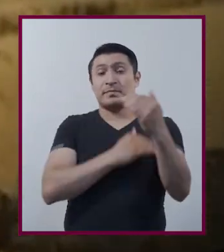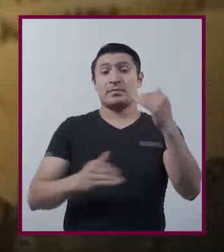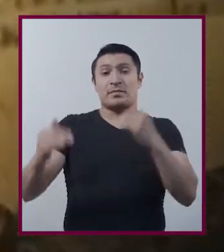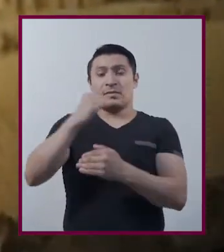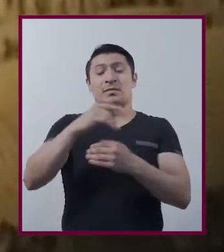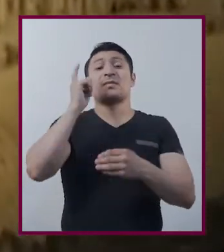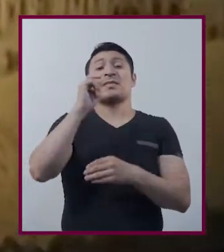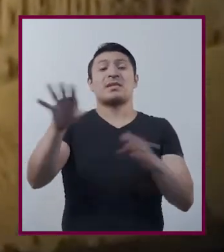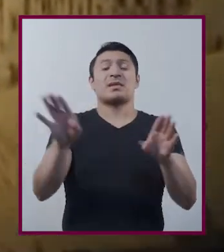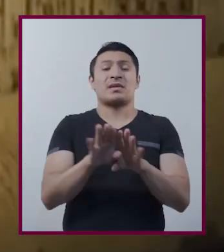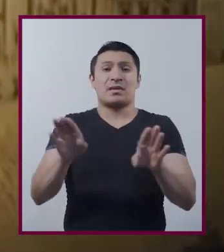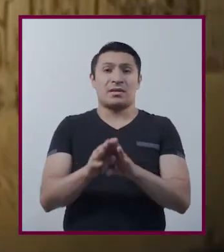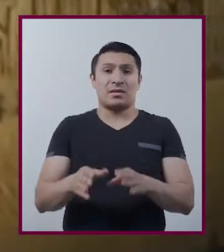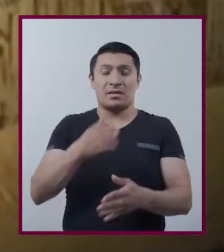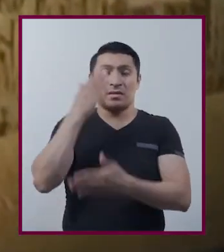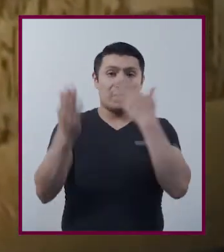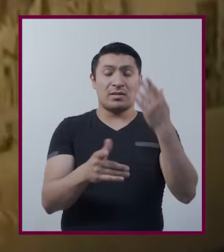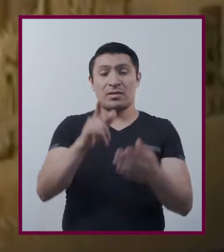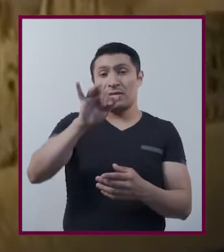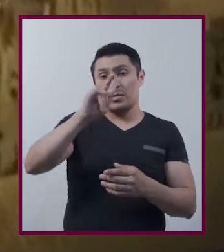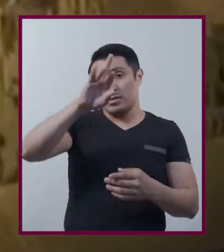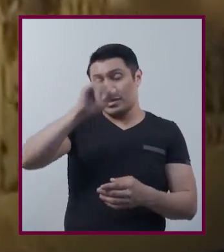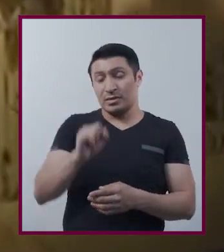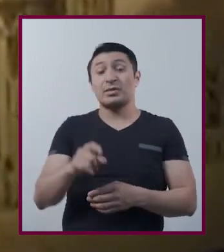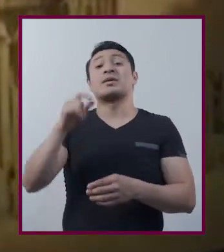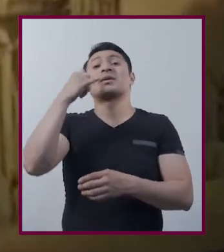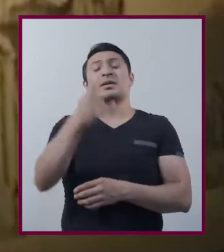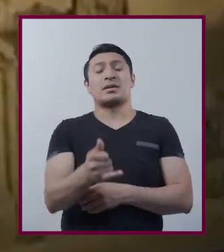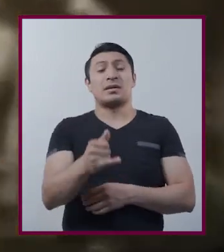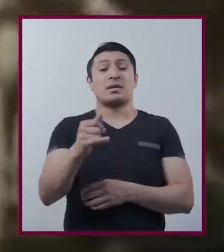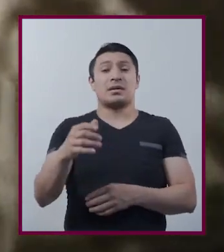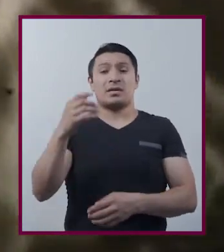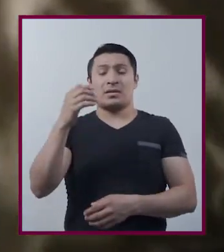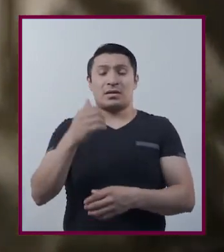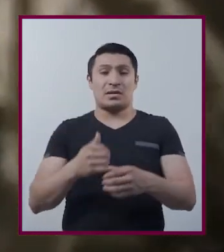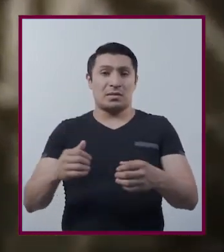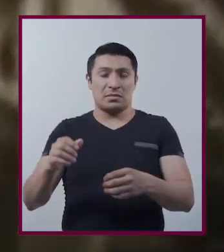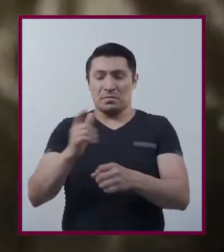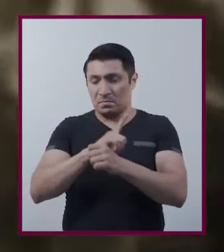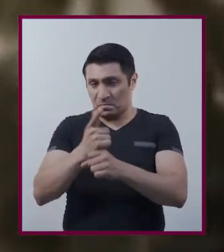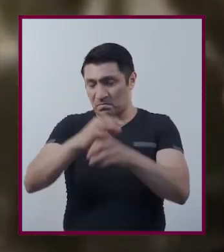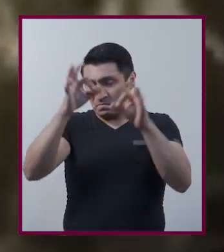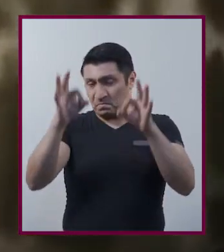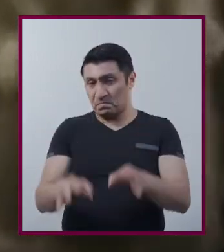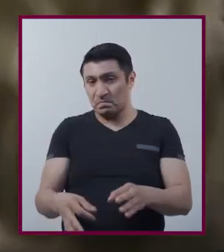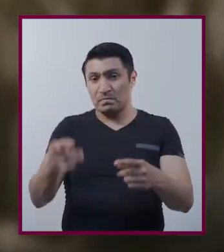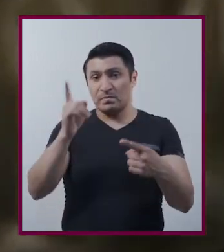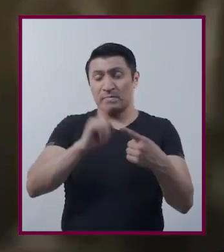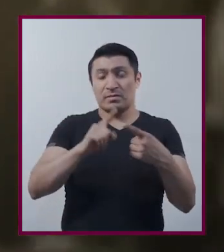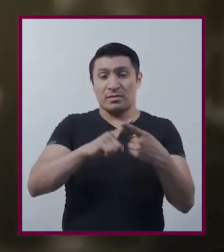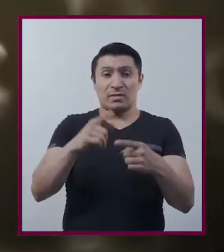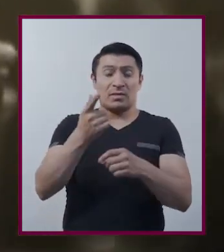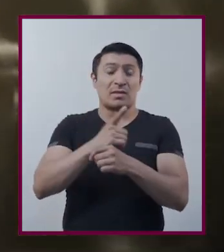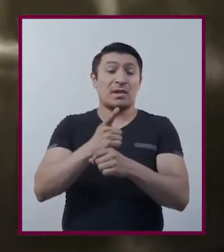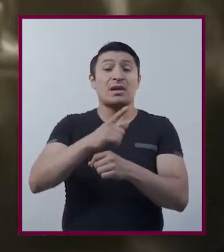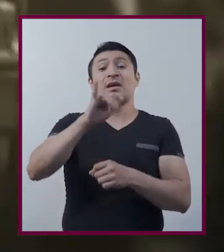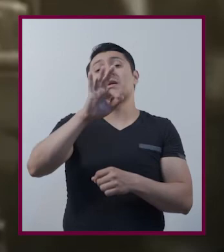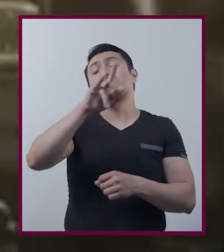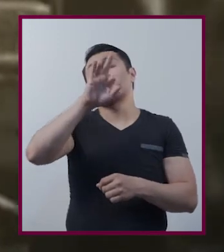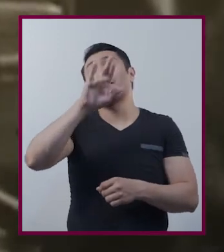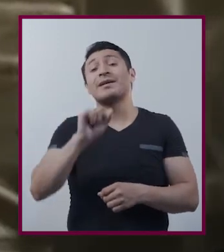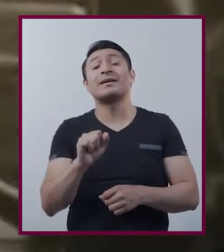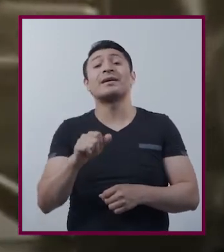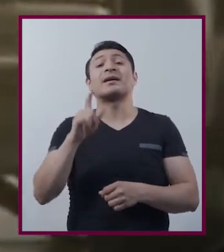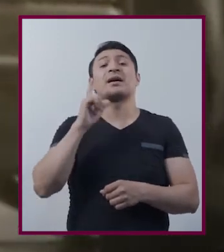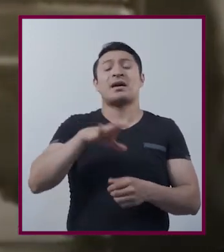la educación superior, el que conduce a los estudios literarios y aquellos que conducen a una carrera práctica. En el ramo de las